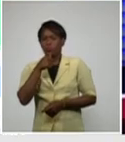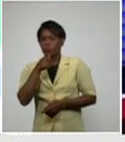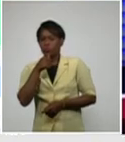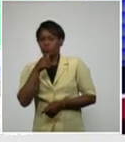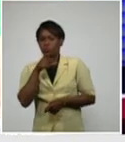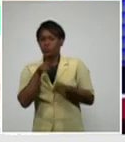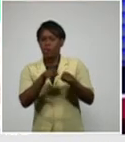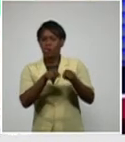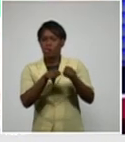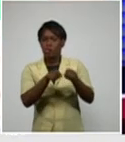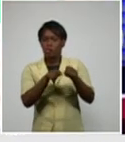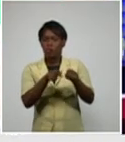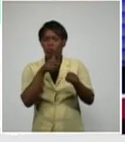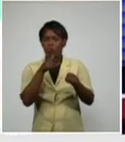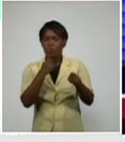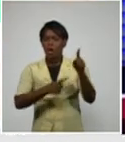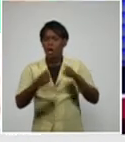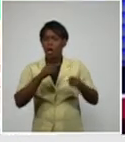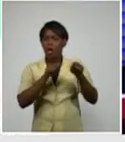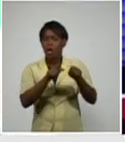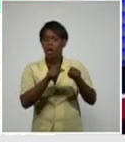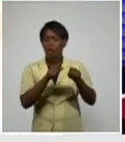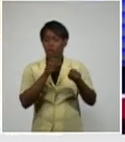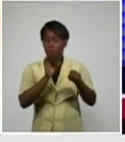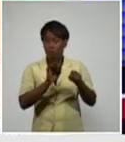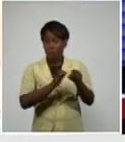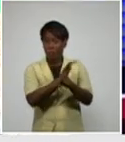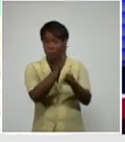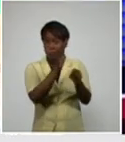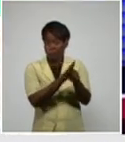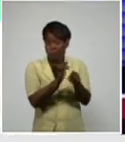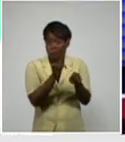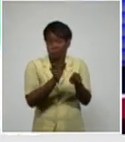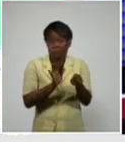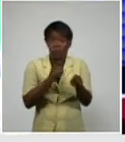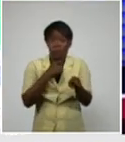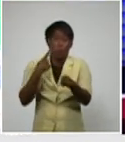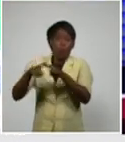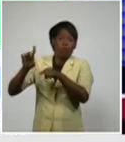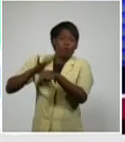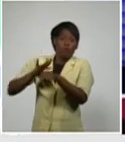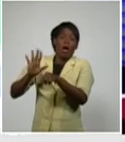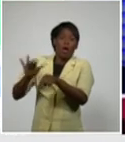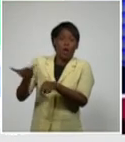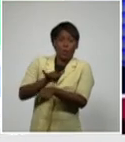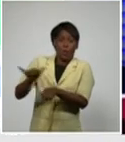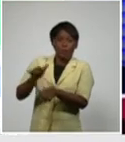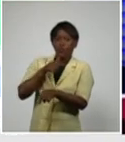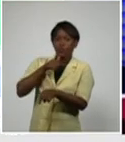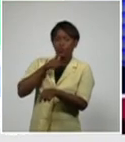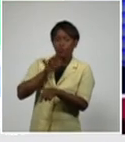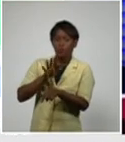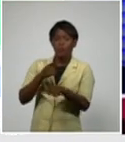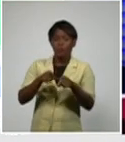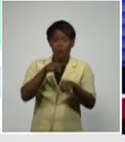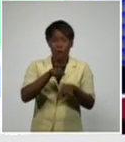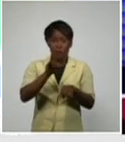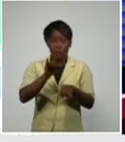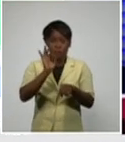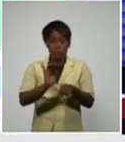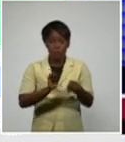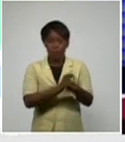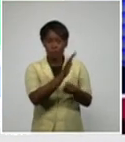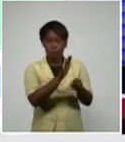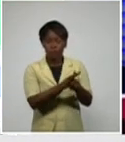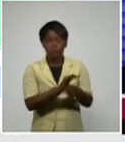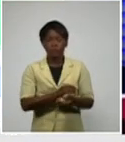de la COVID-19, que inicialmente hablábamos de tos, o sea, manifestaciones respiratorias, pues ya se ha